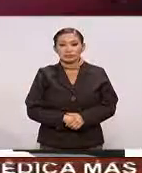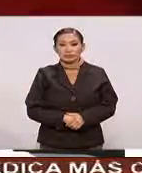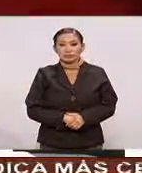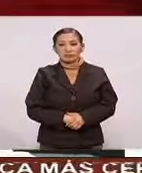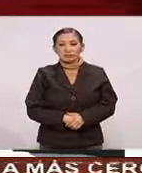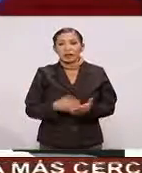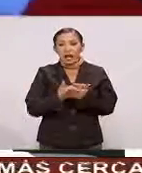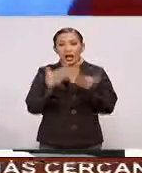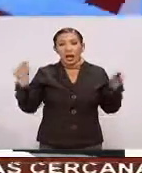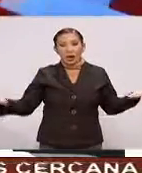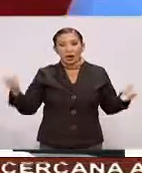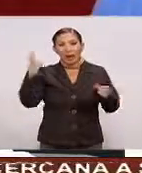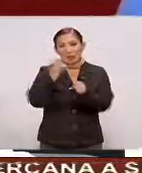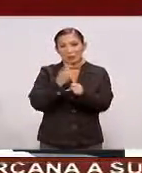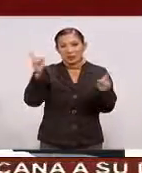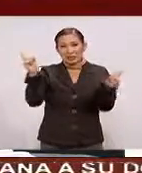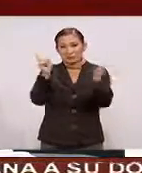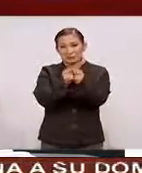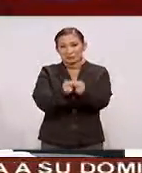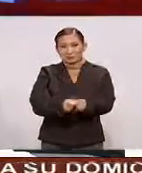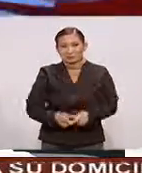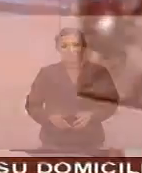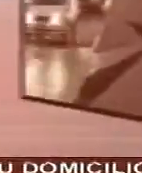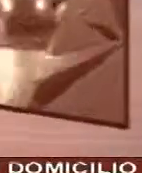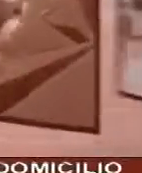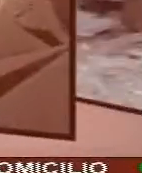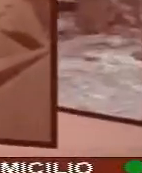Llegó el momento De ir A nuestro primer resumen